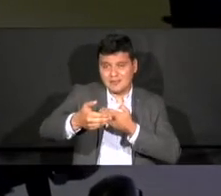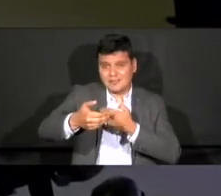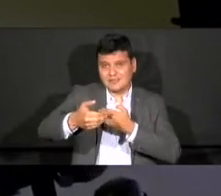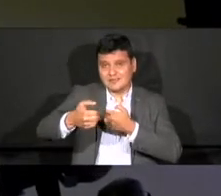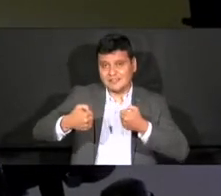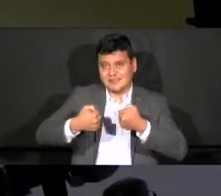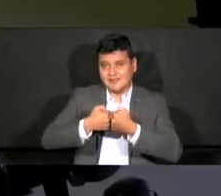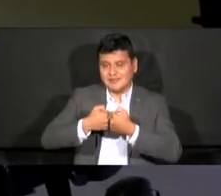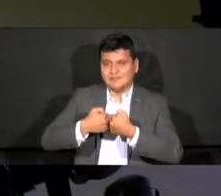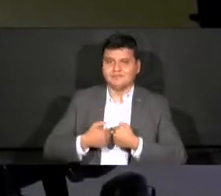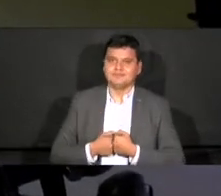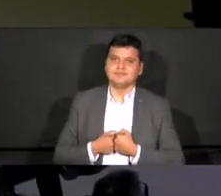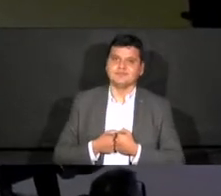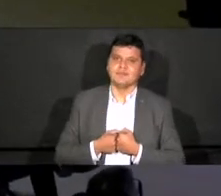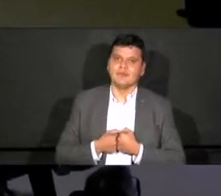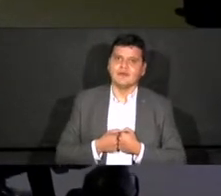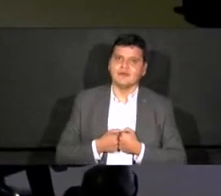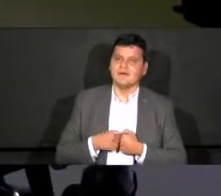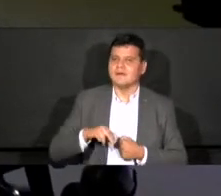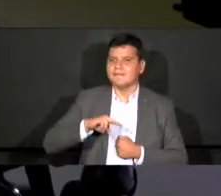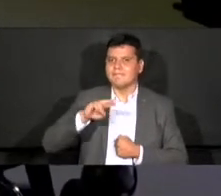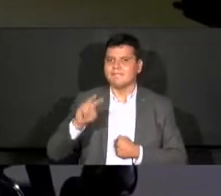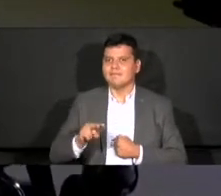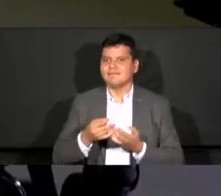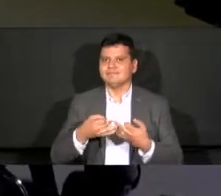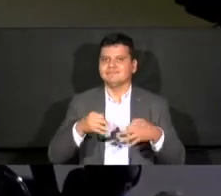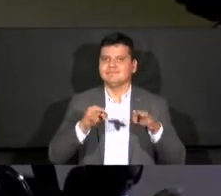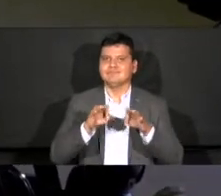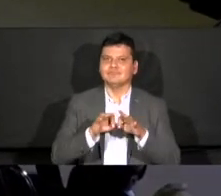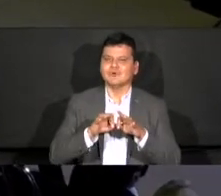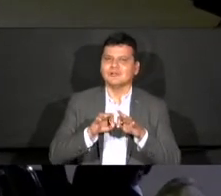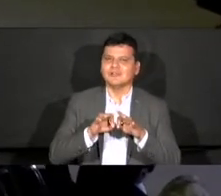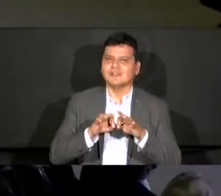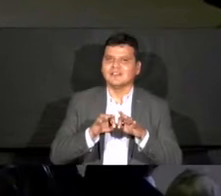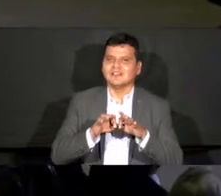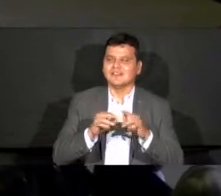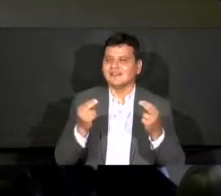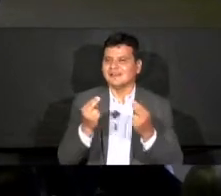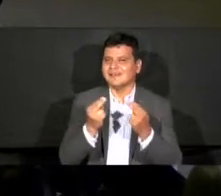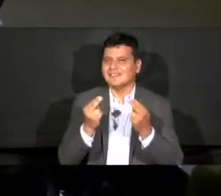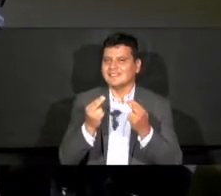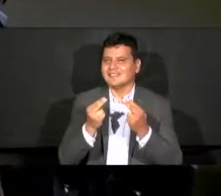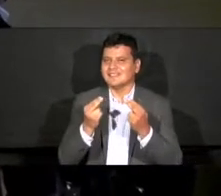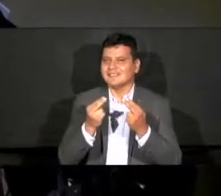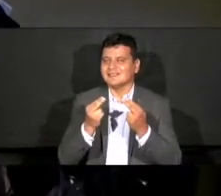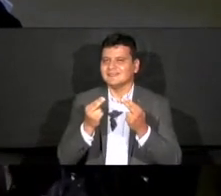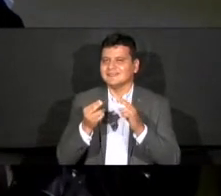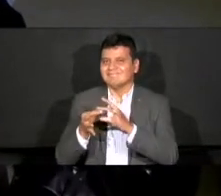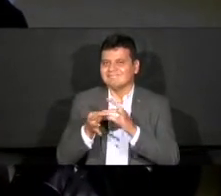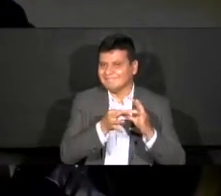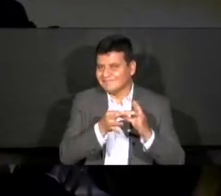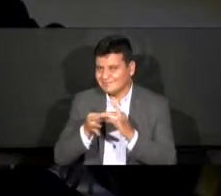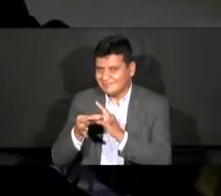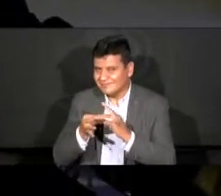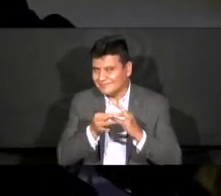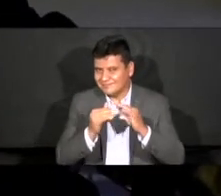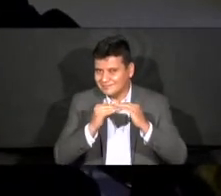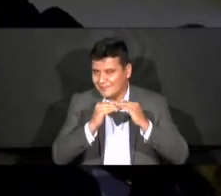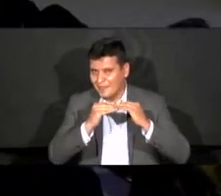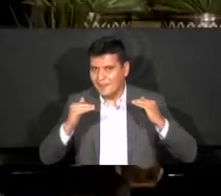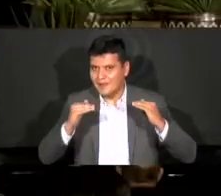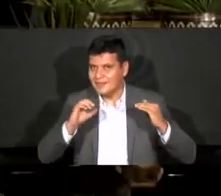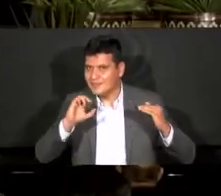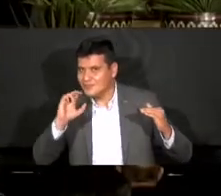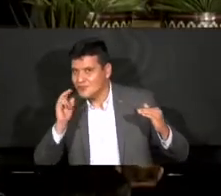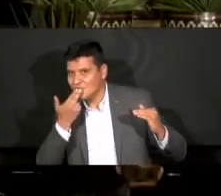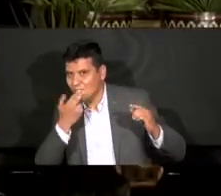establecer el necesario equilibrio entre los legítimos intereses locales y los intereses